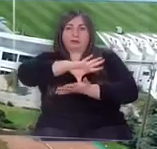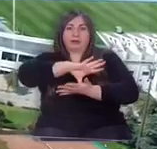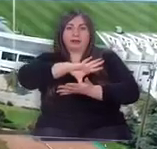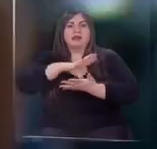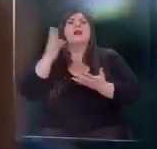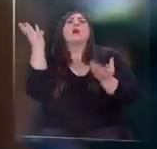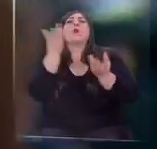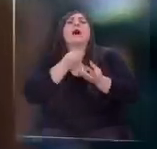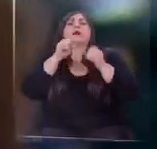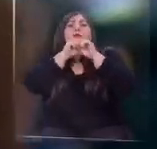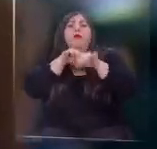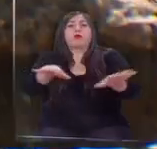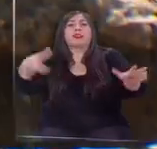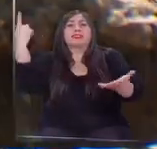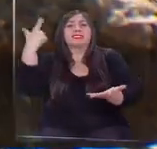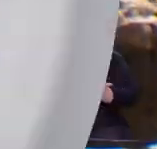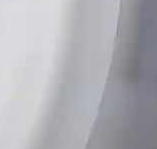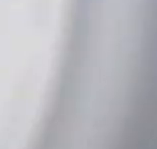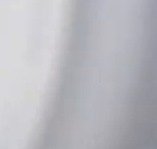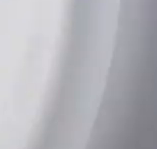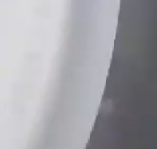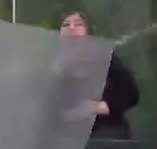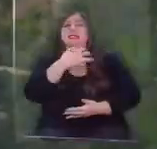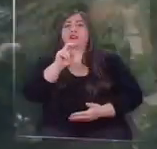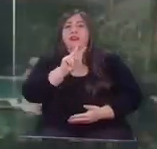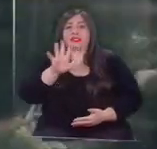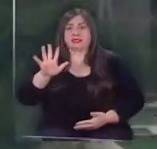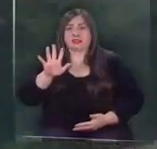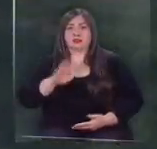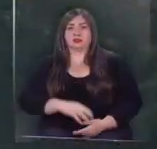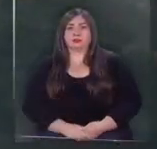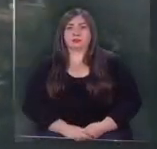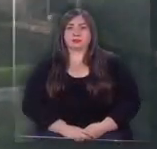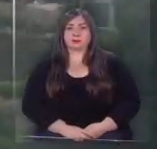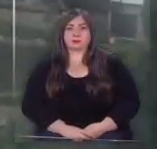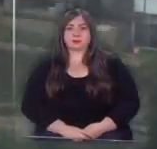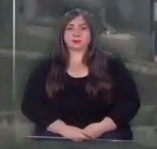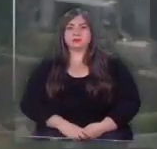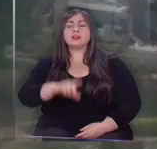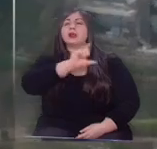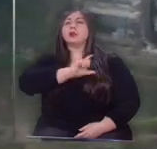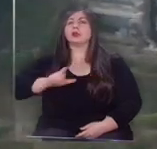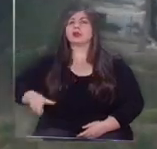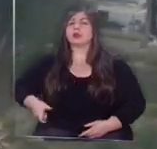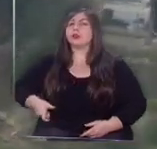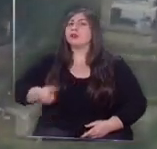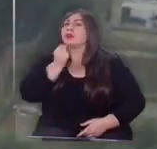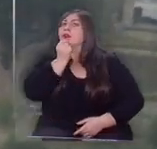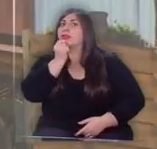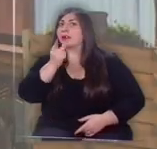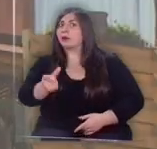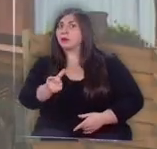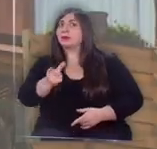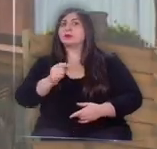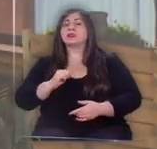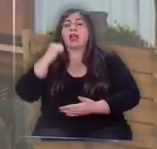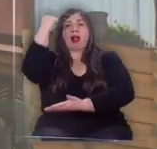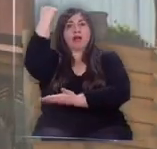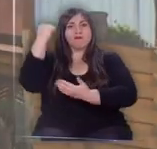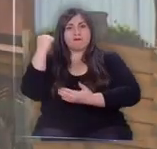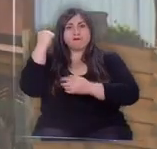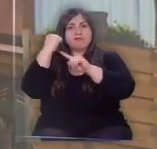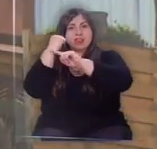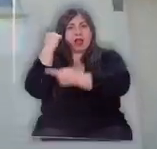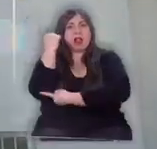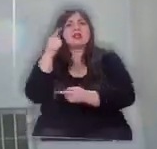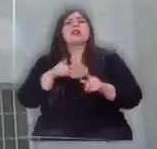contagiados ascendió a los 7.525. El gobierno presentó una denuncia ante la Fiscalía para que se investiguen